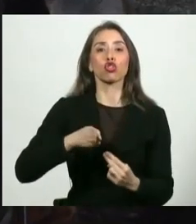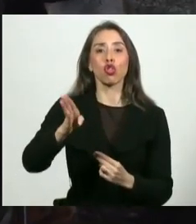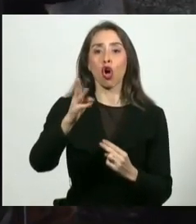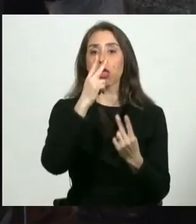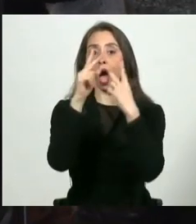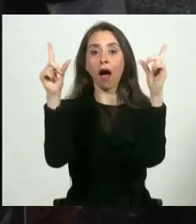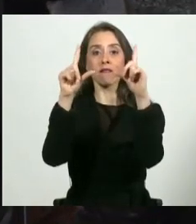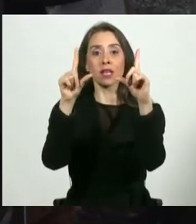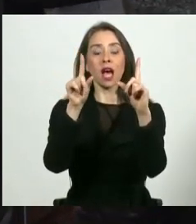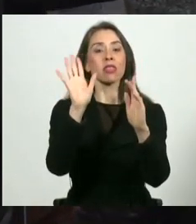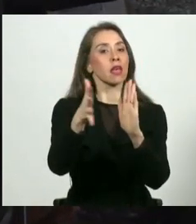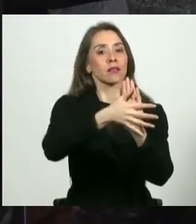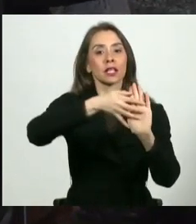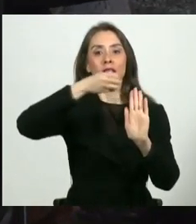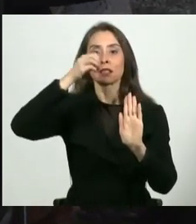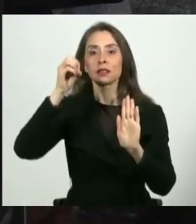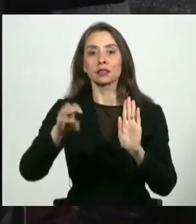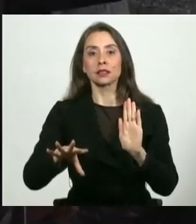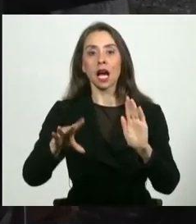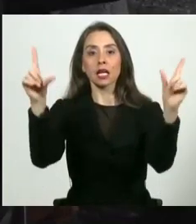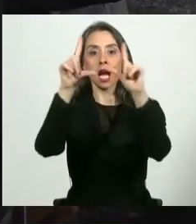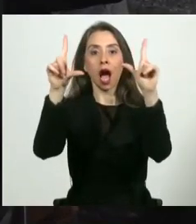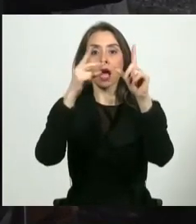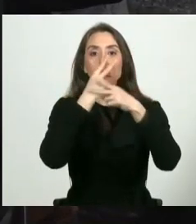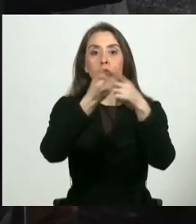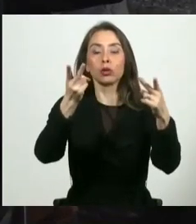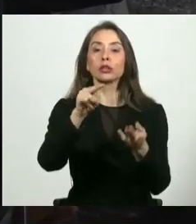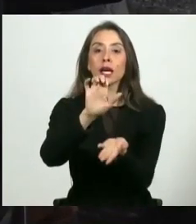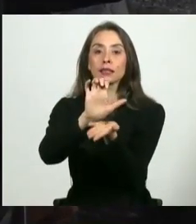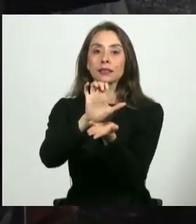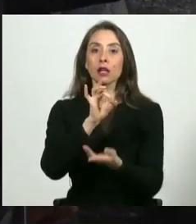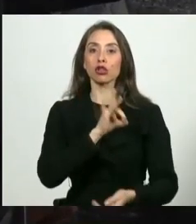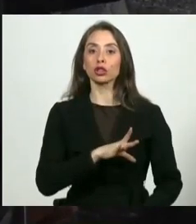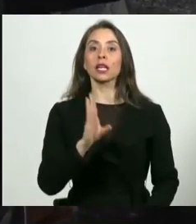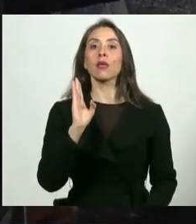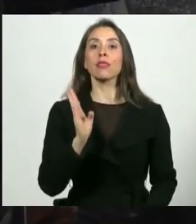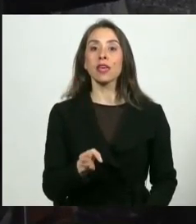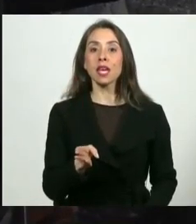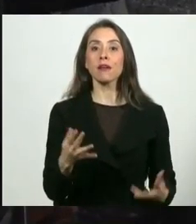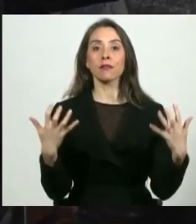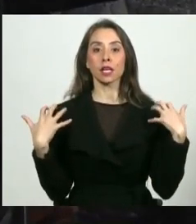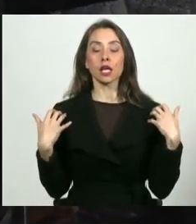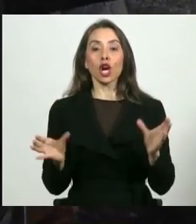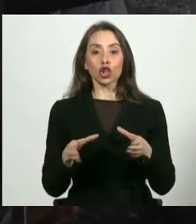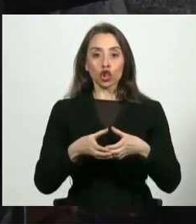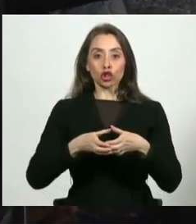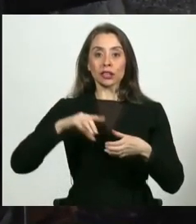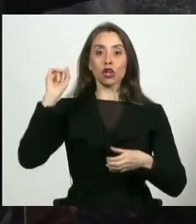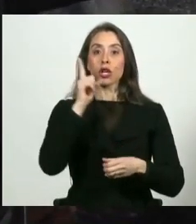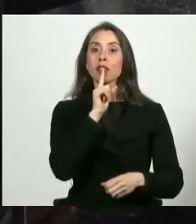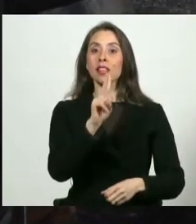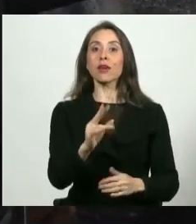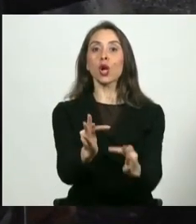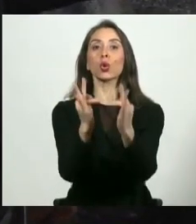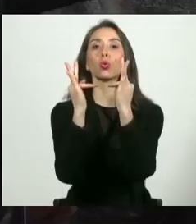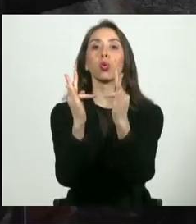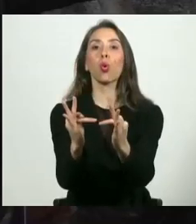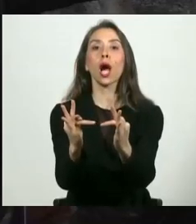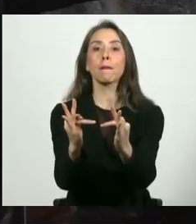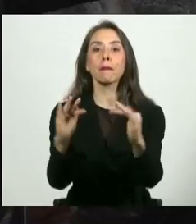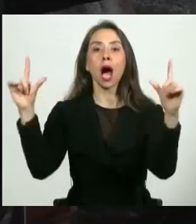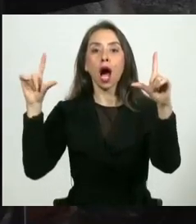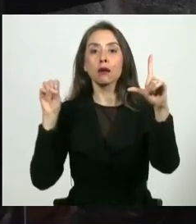que debería sacarse de la pantalla y que el Estado de Chile debería hacerse cargo de que el Consejo Nacional de Televisión nunca más